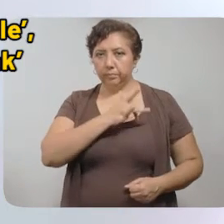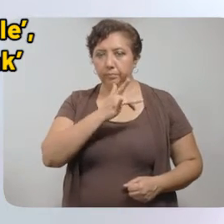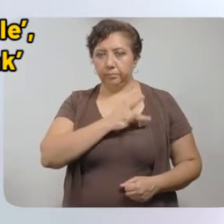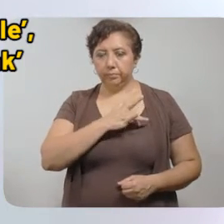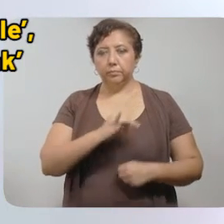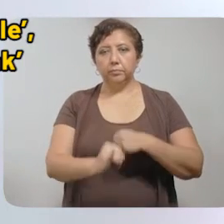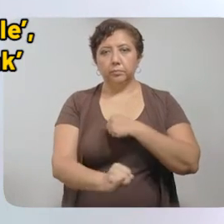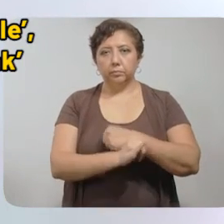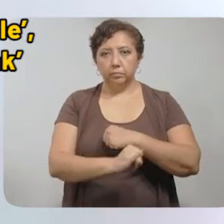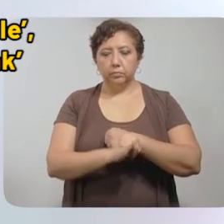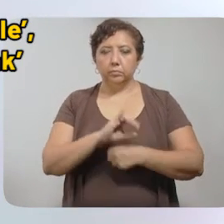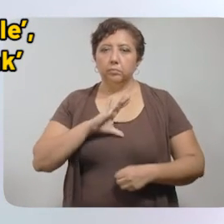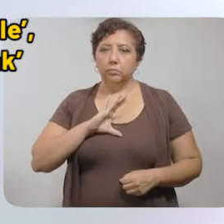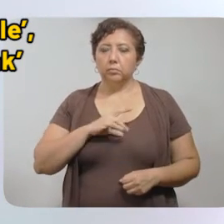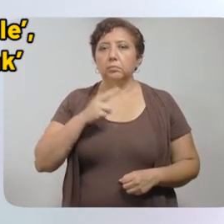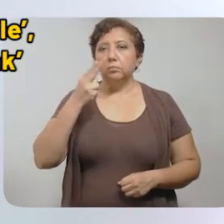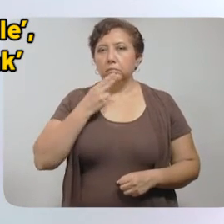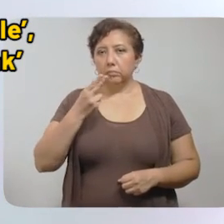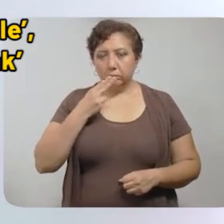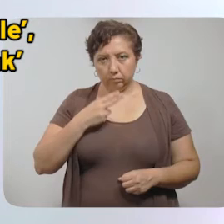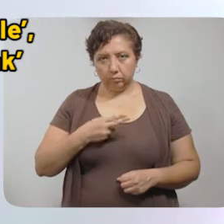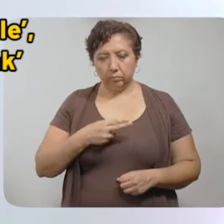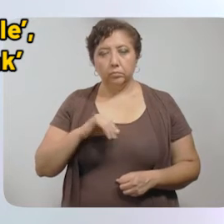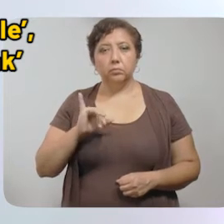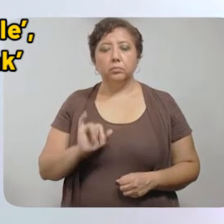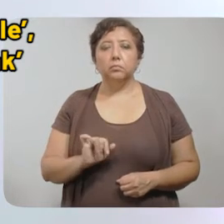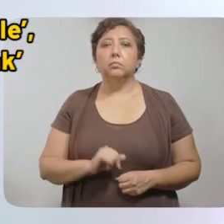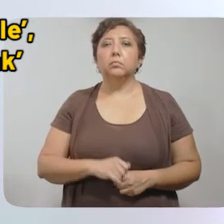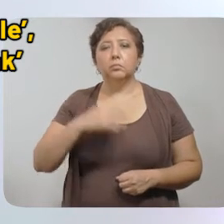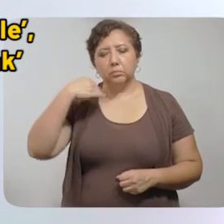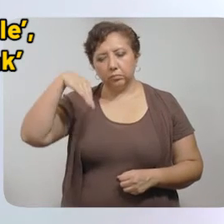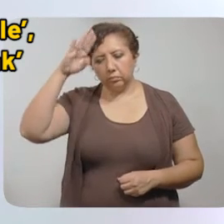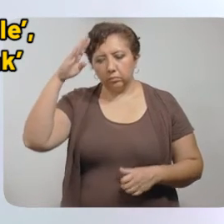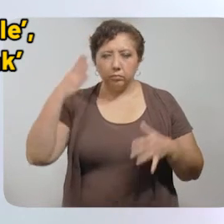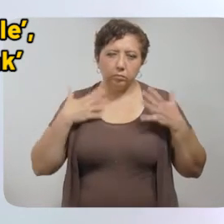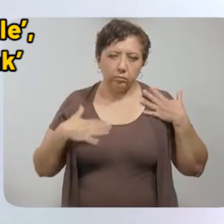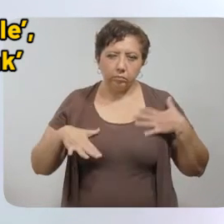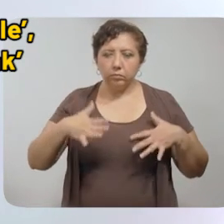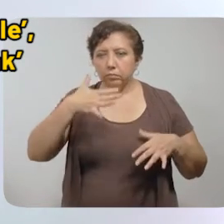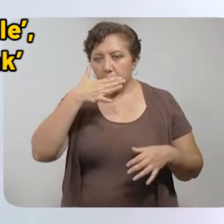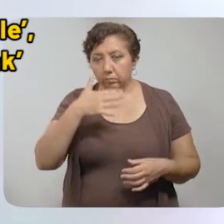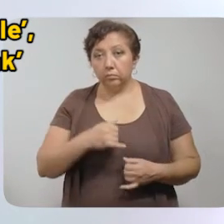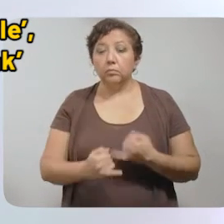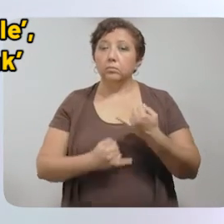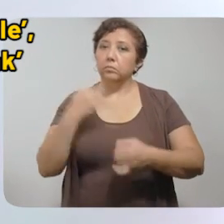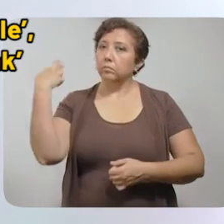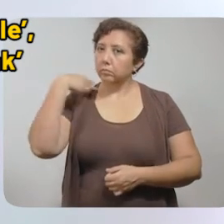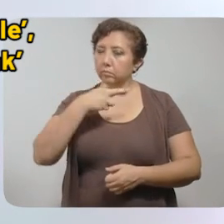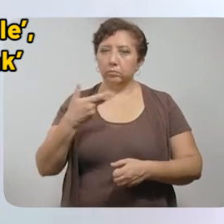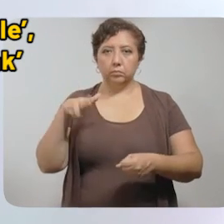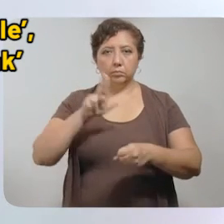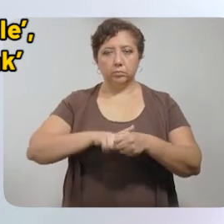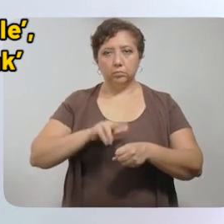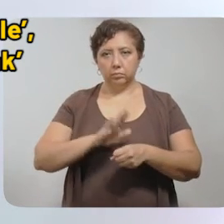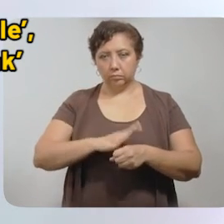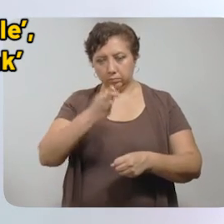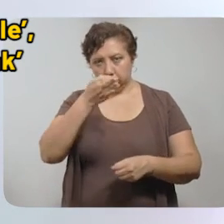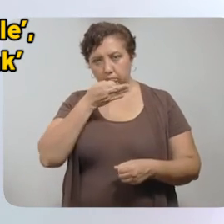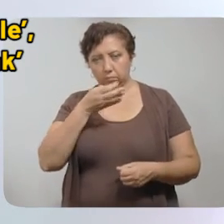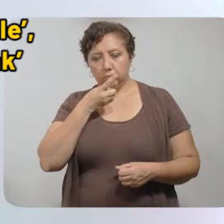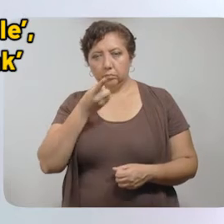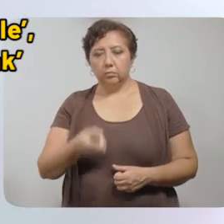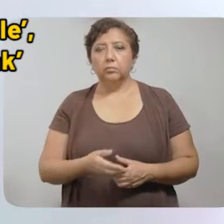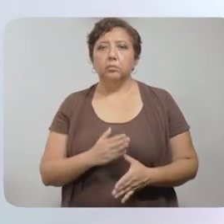cardíacos, VIH, cáncer o tabaquismo, si presentan fiebre, cansancio o tos seca, acudir de inmediato al centro de salud